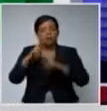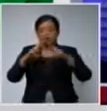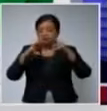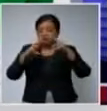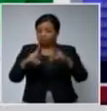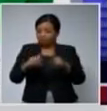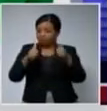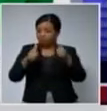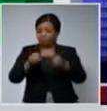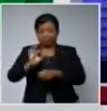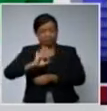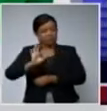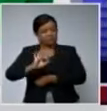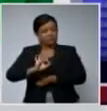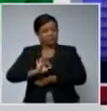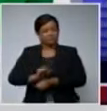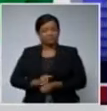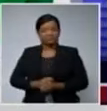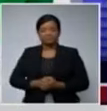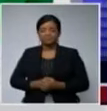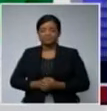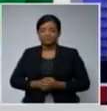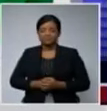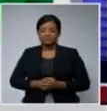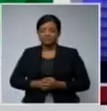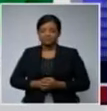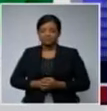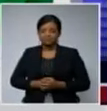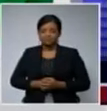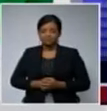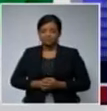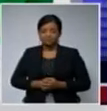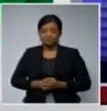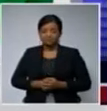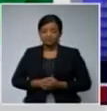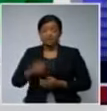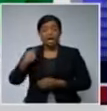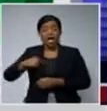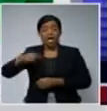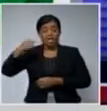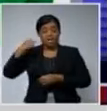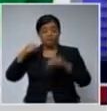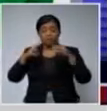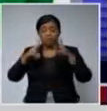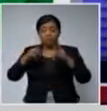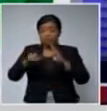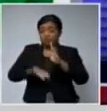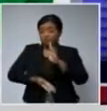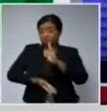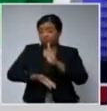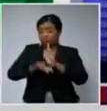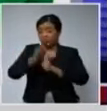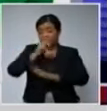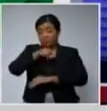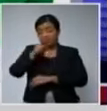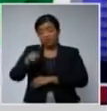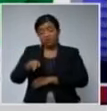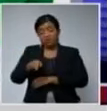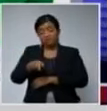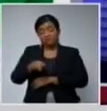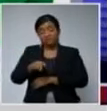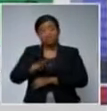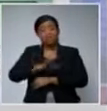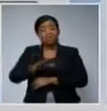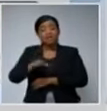resultados. El hecho de que se diagnosticaran ayer ese número de casos, pues hace que ya en los